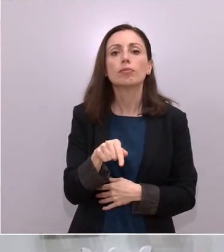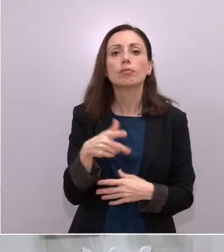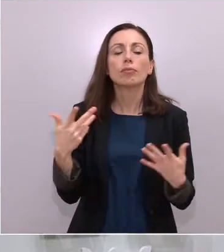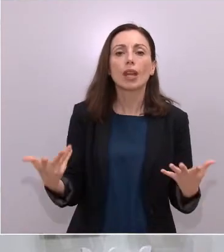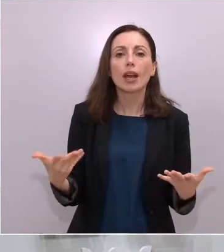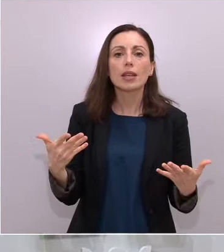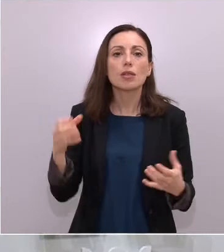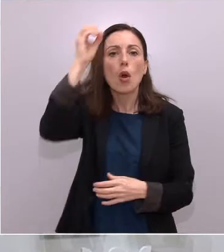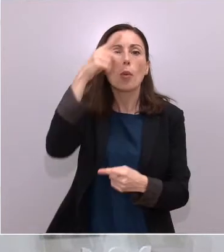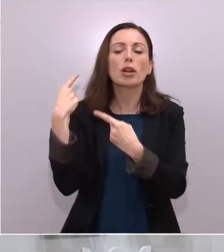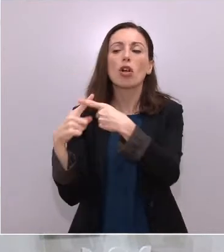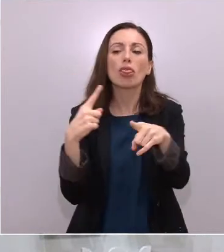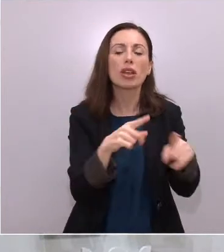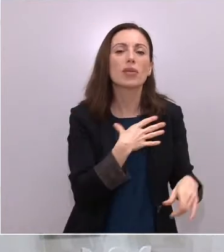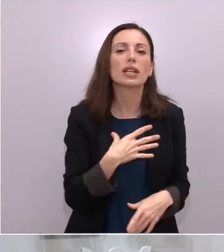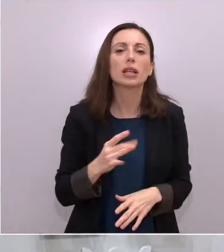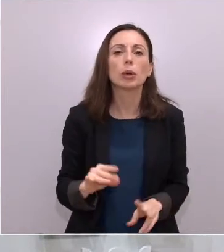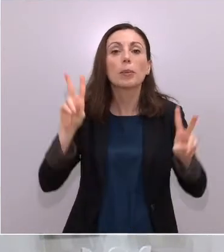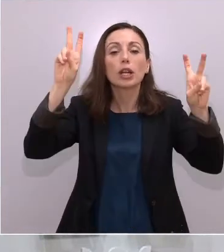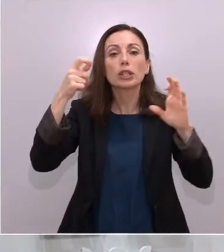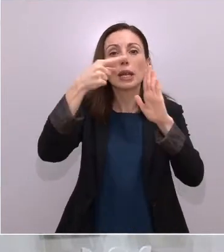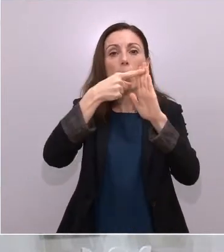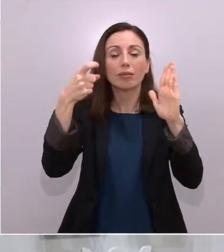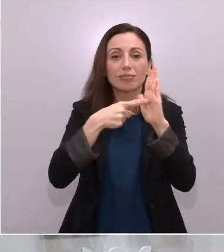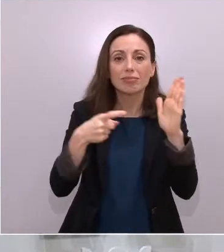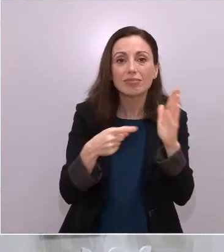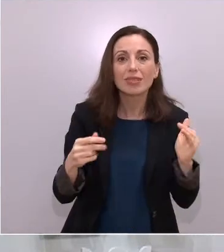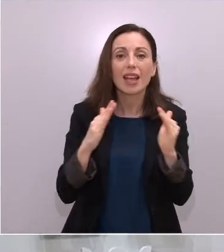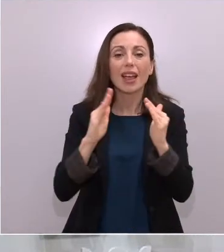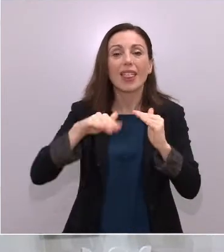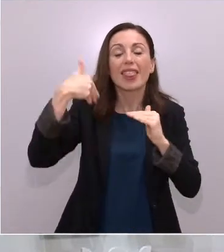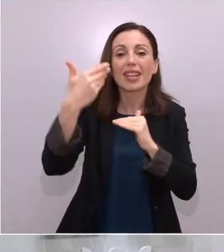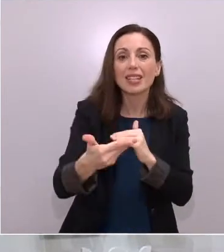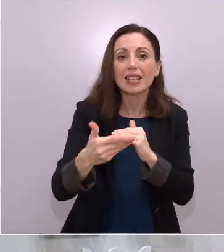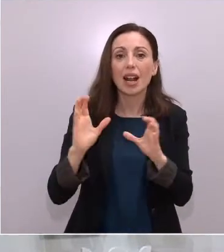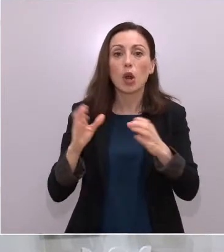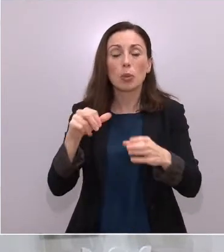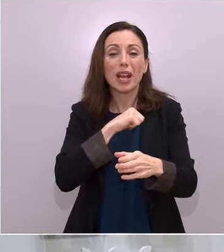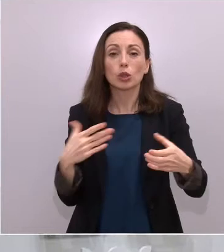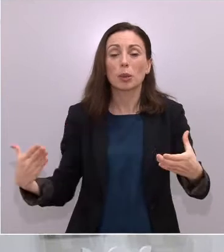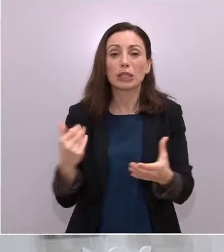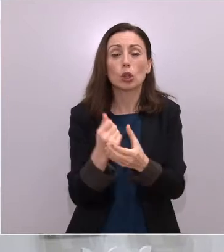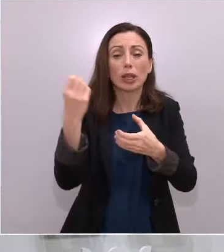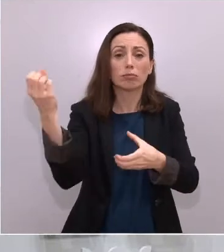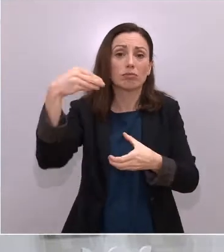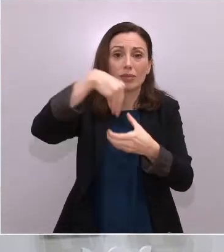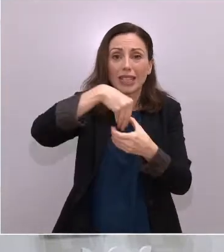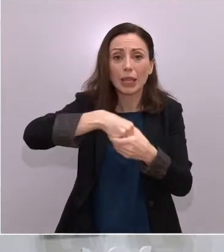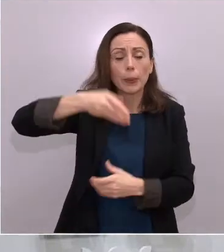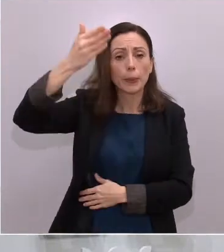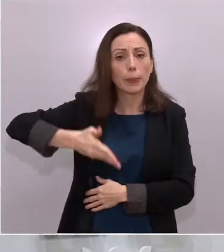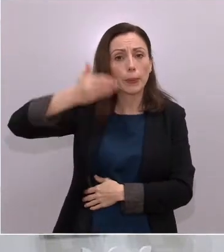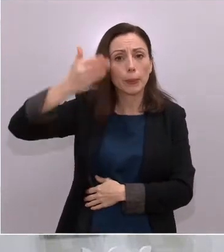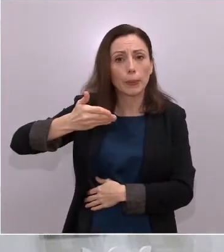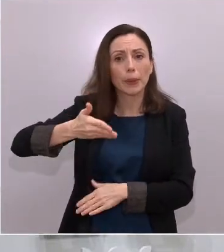visiones. Pero en la llamada desescalada, la participación de todas las comunidades autónomas es imprescindible. No es lo mismo